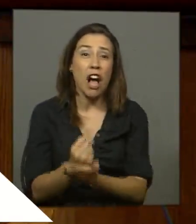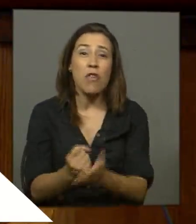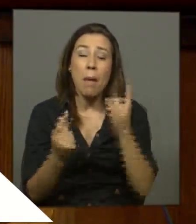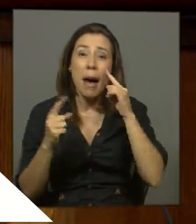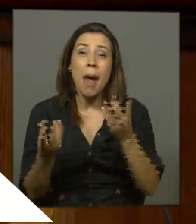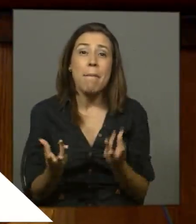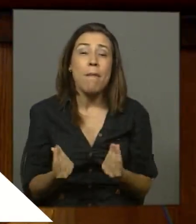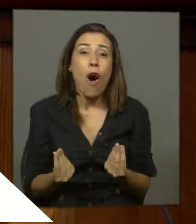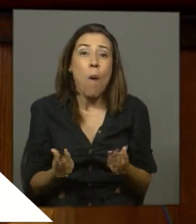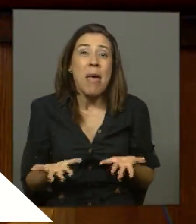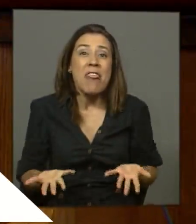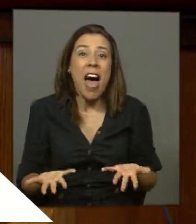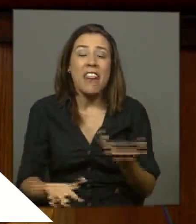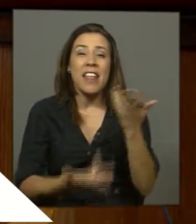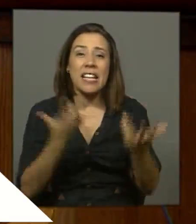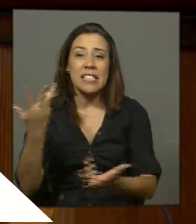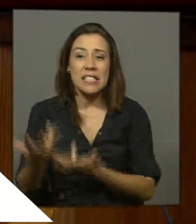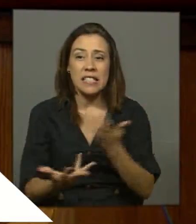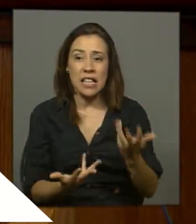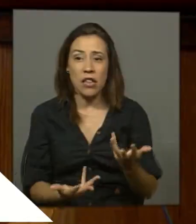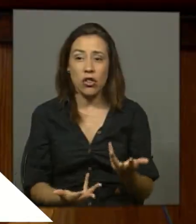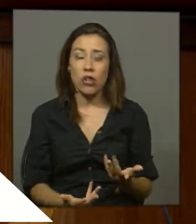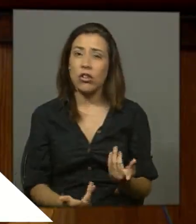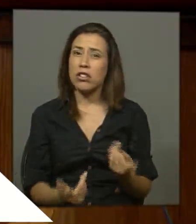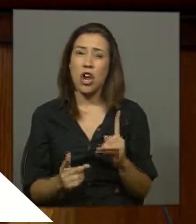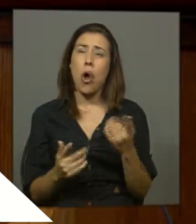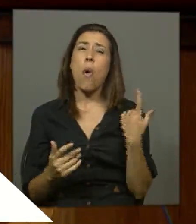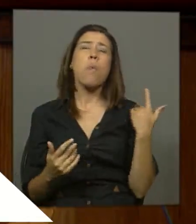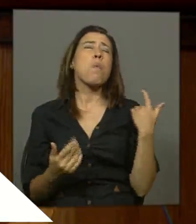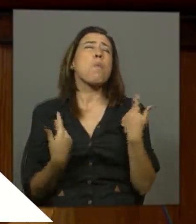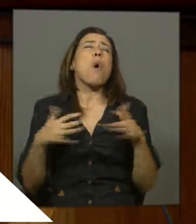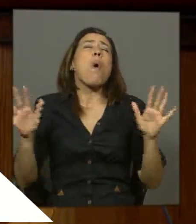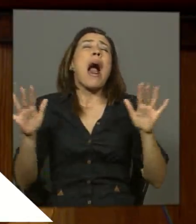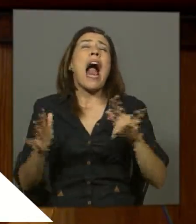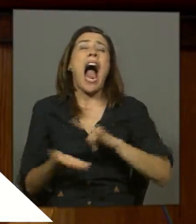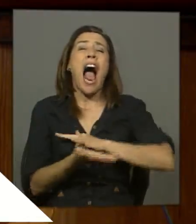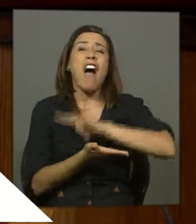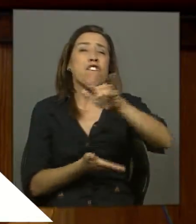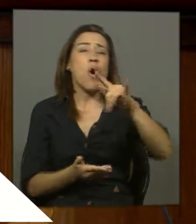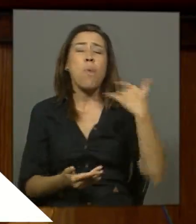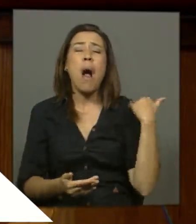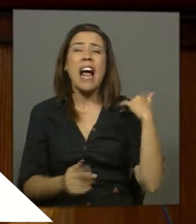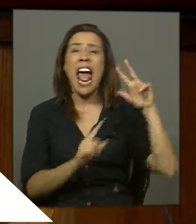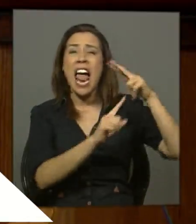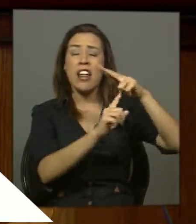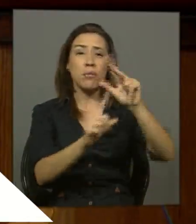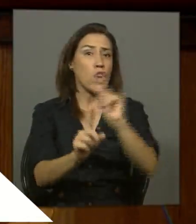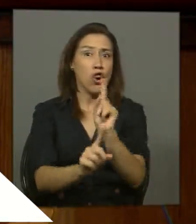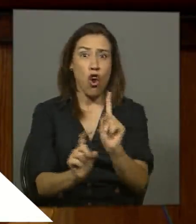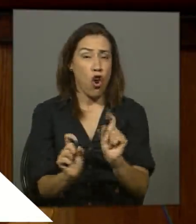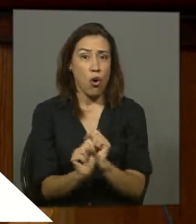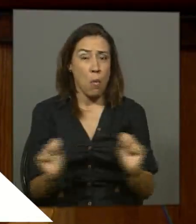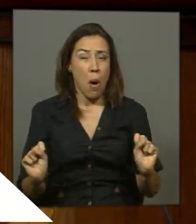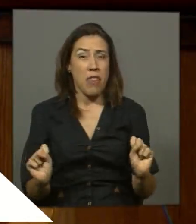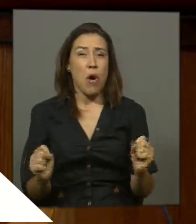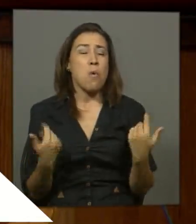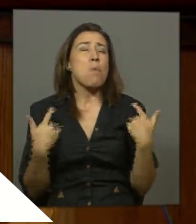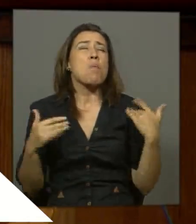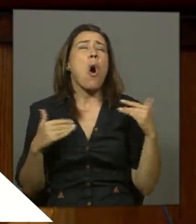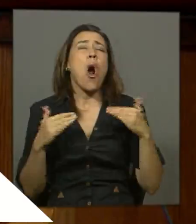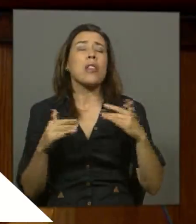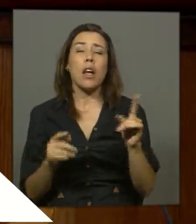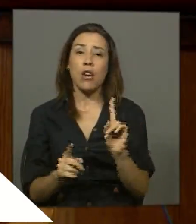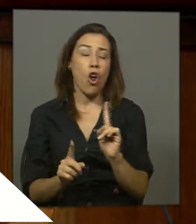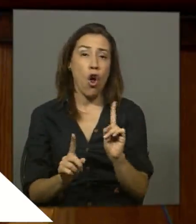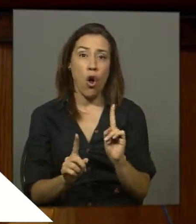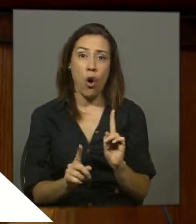humedad en los incendios no cualquier Avi no cualquier helicóptero es posible de ocuparlos en